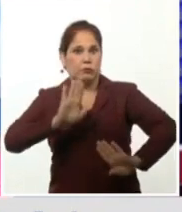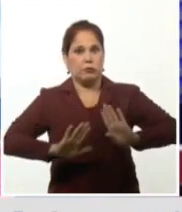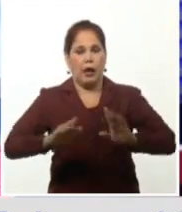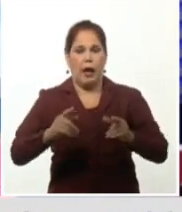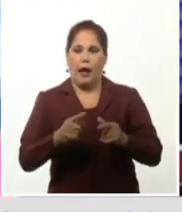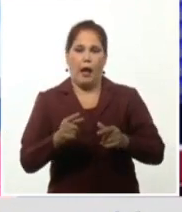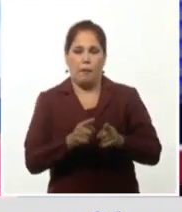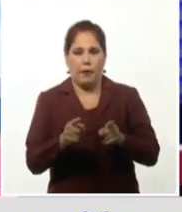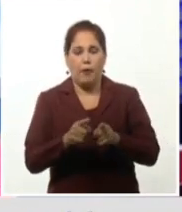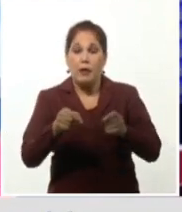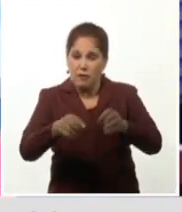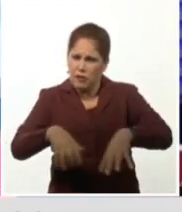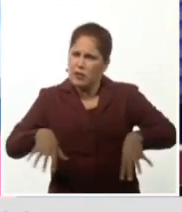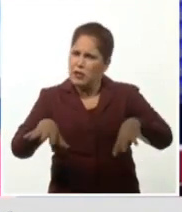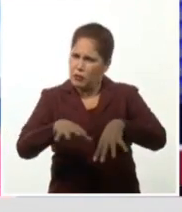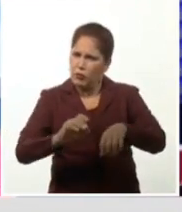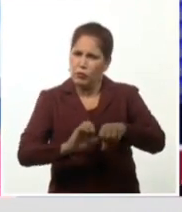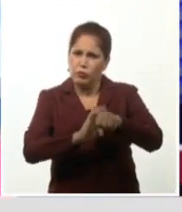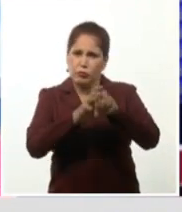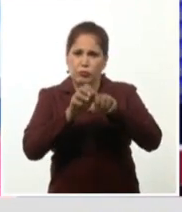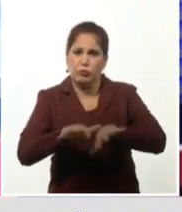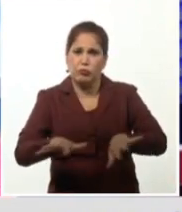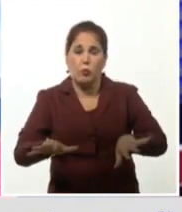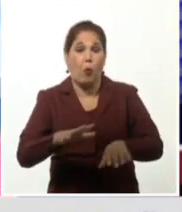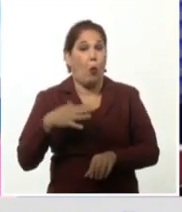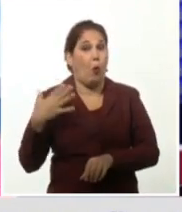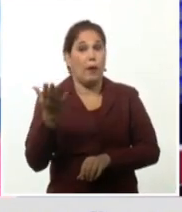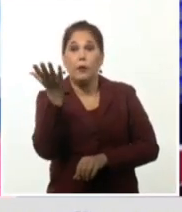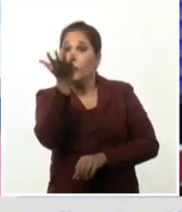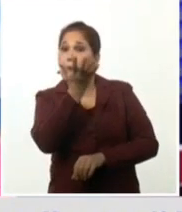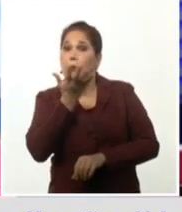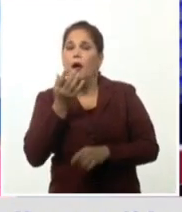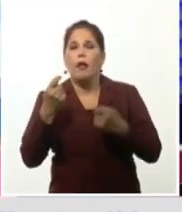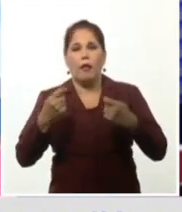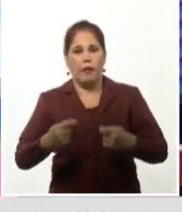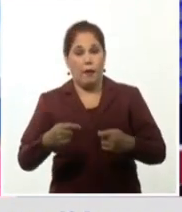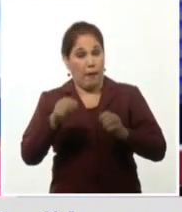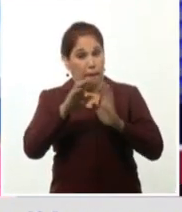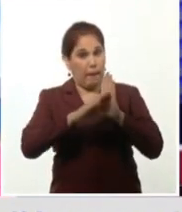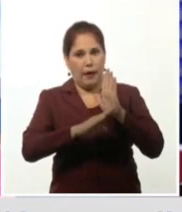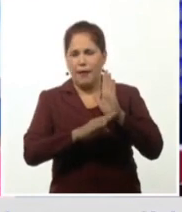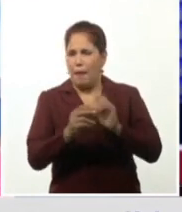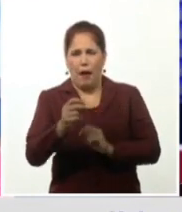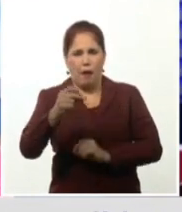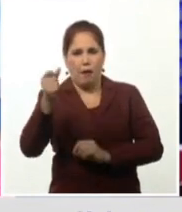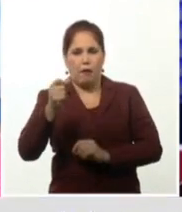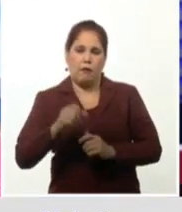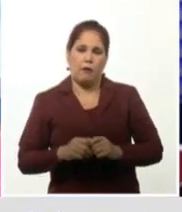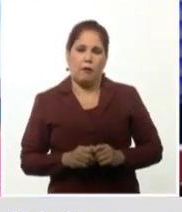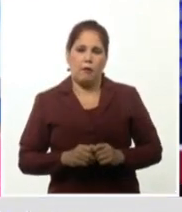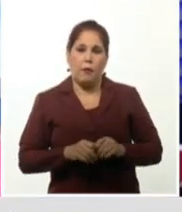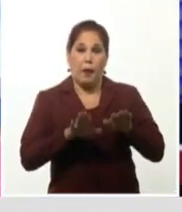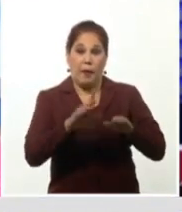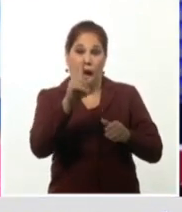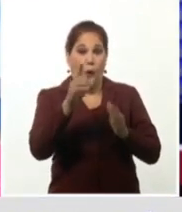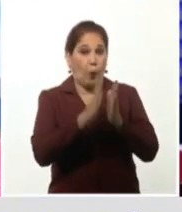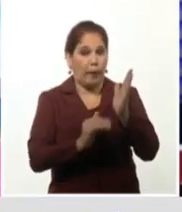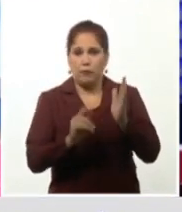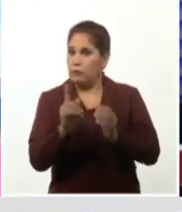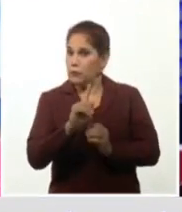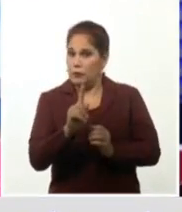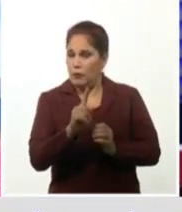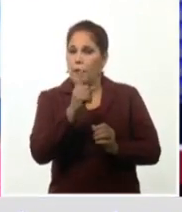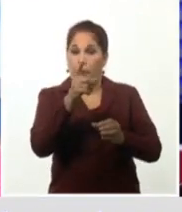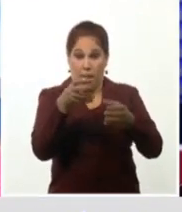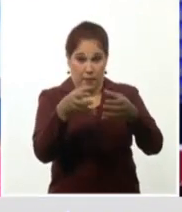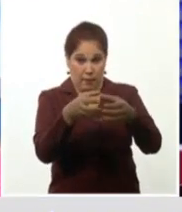en una situación de pandemia, en una situación que hay que tratar de que las medidas sean lo más rápido posible. Por tanto, apostamos